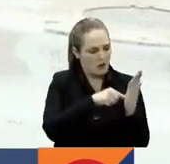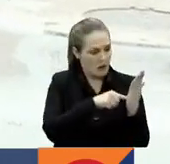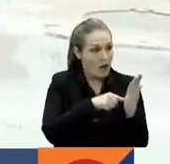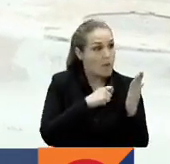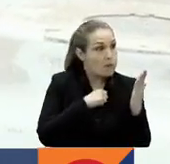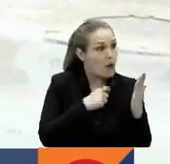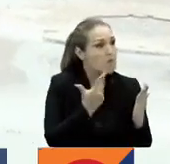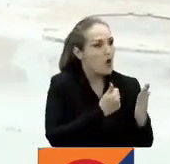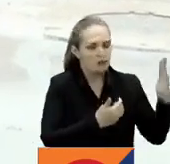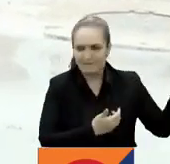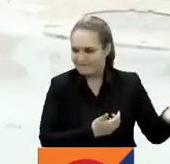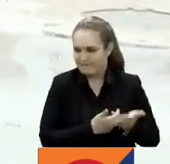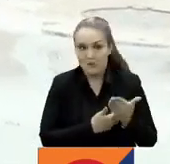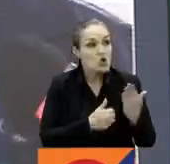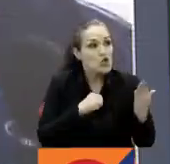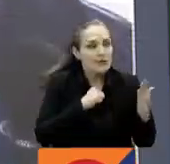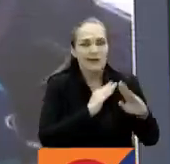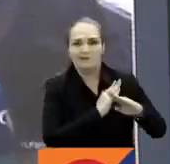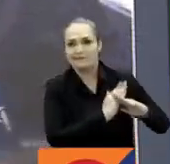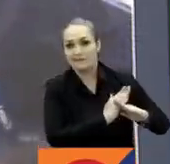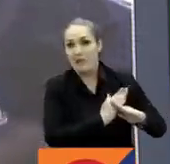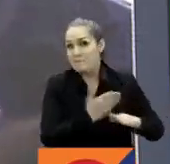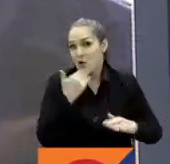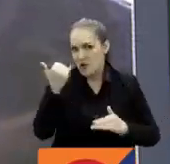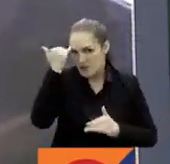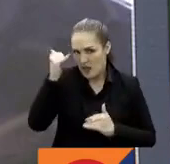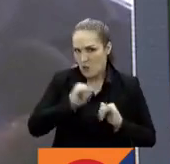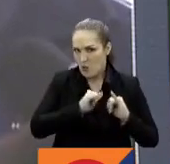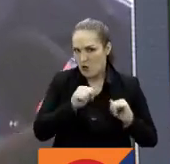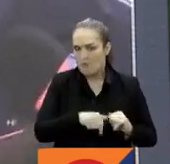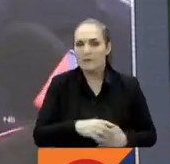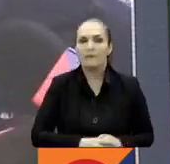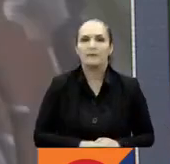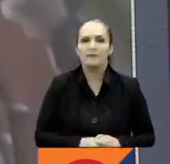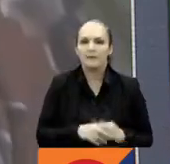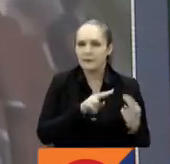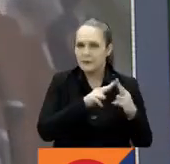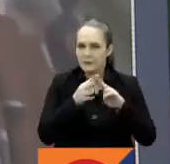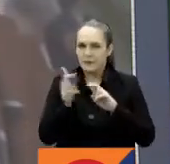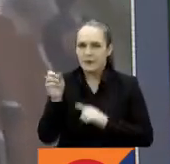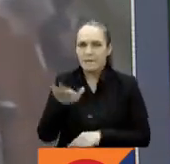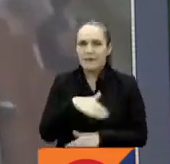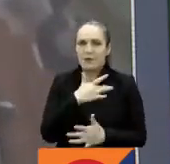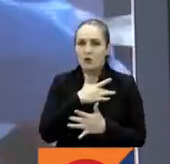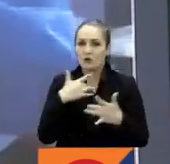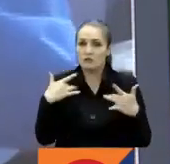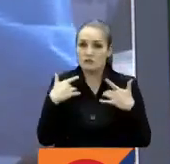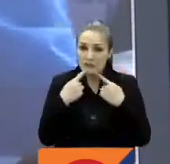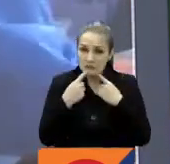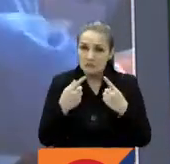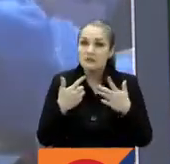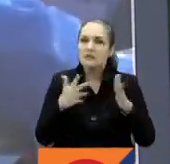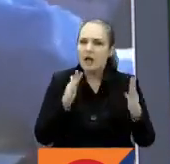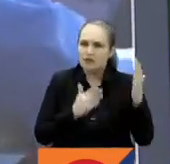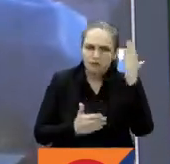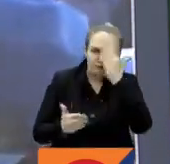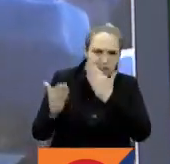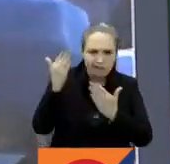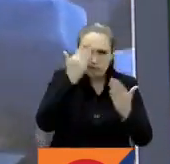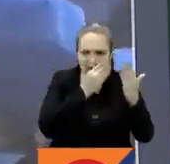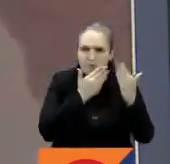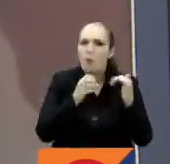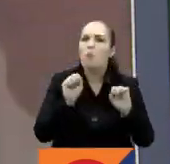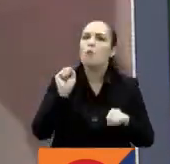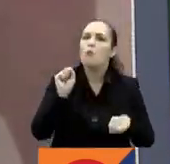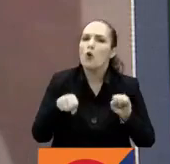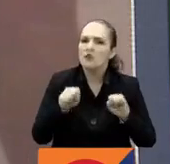a restaurantes y bares. Y a propósito de esta noticia, el Ministerio de Salud confirmó que ya existen estudios que avalarían la